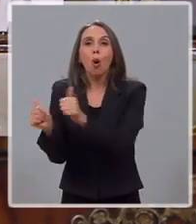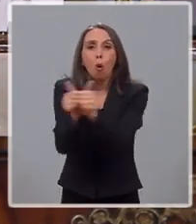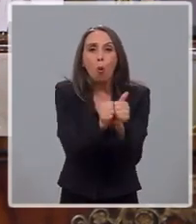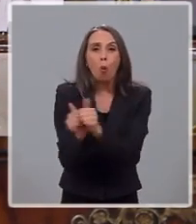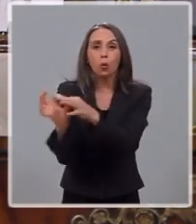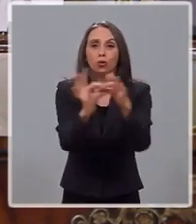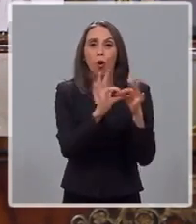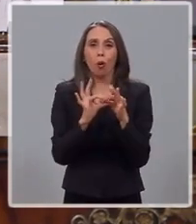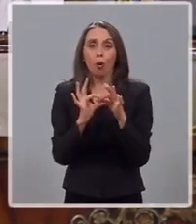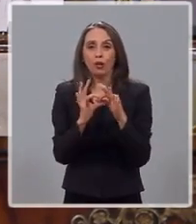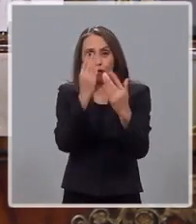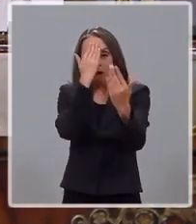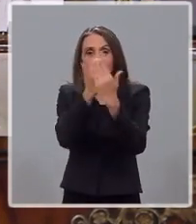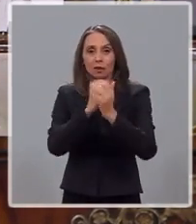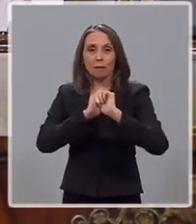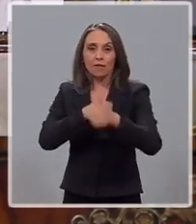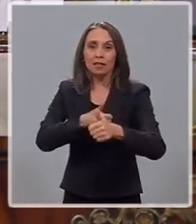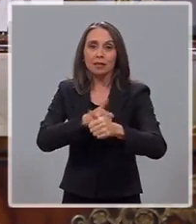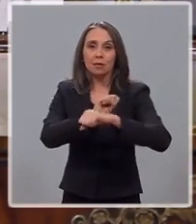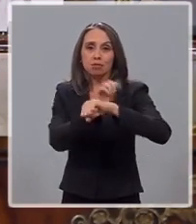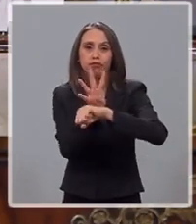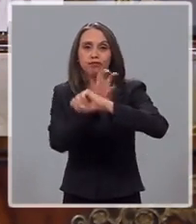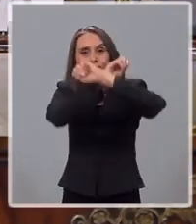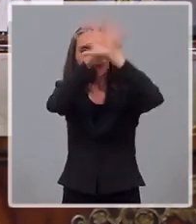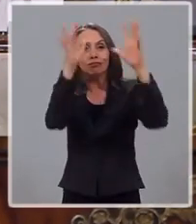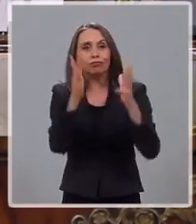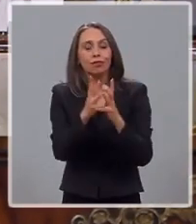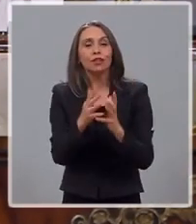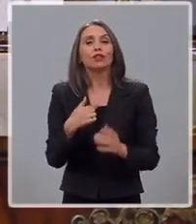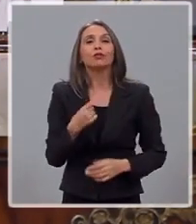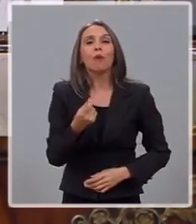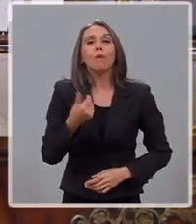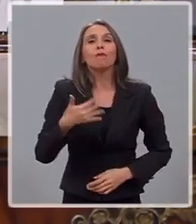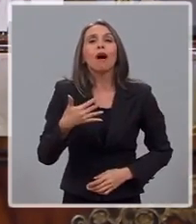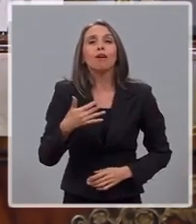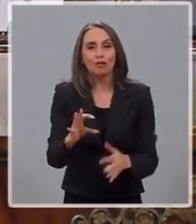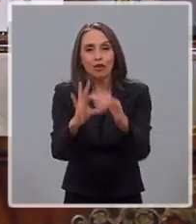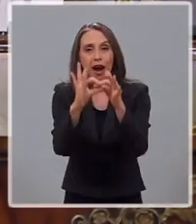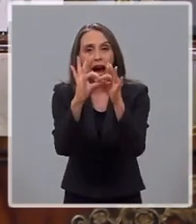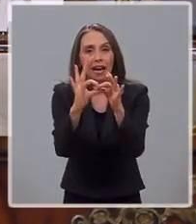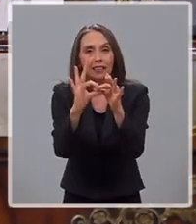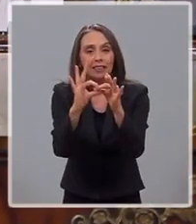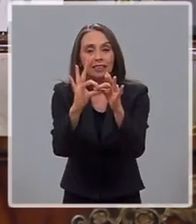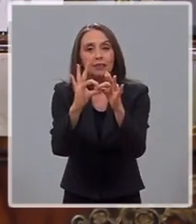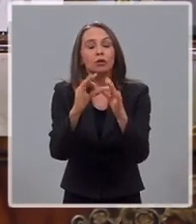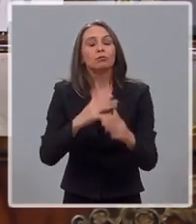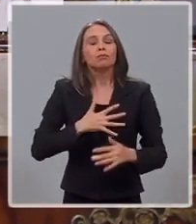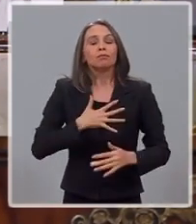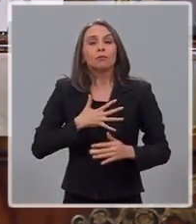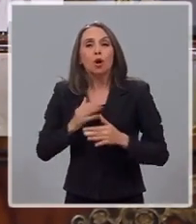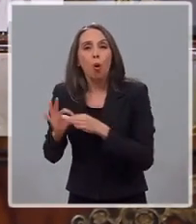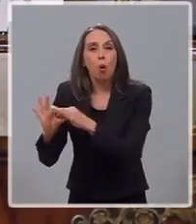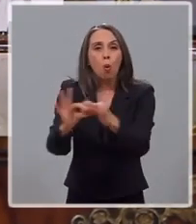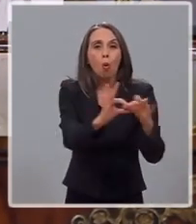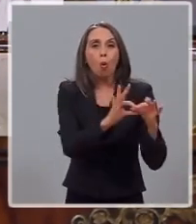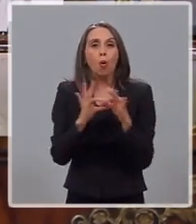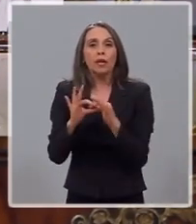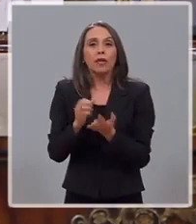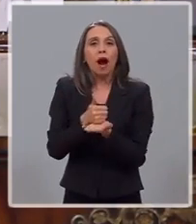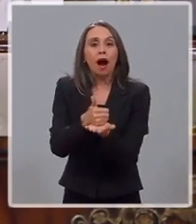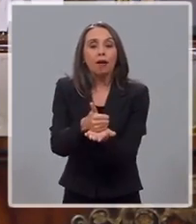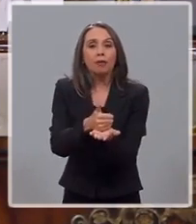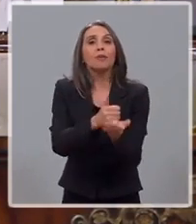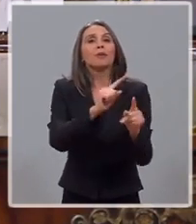enfrentar y vencer esta pandemia por eso aprecio y agradezco el espíritu de unidad y colaboración que